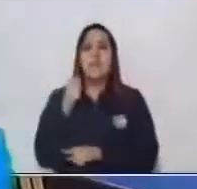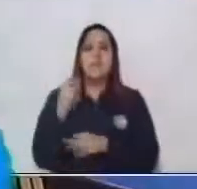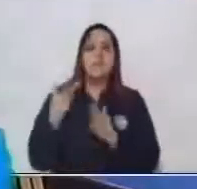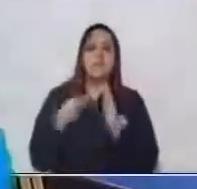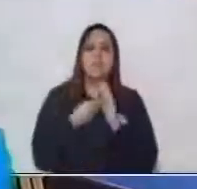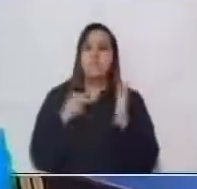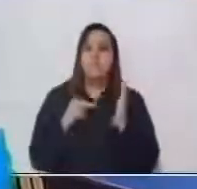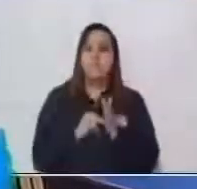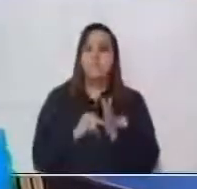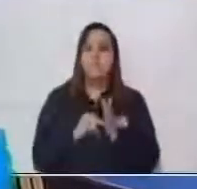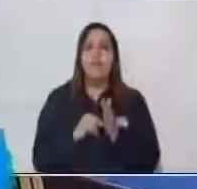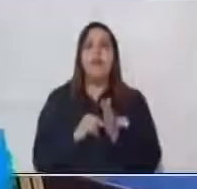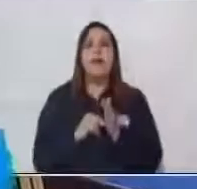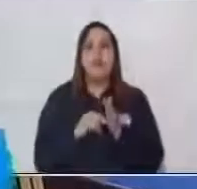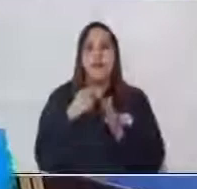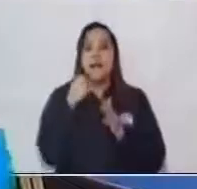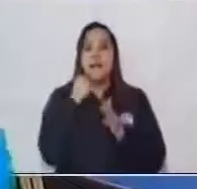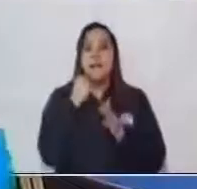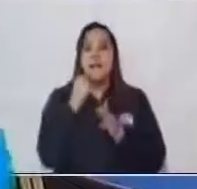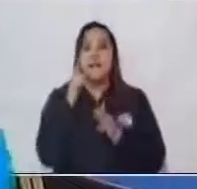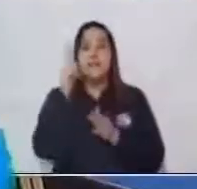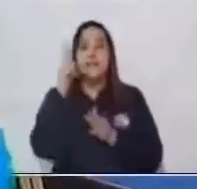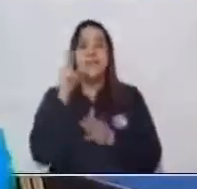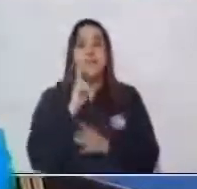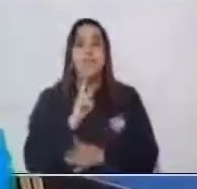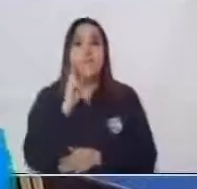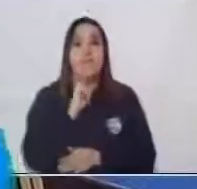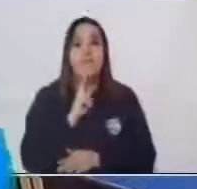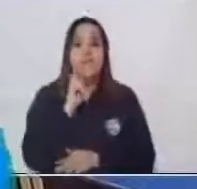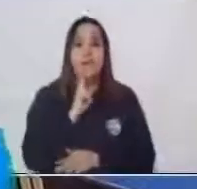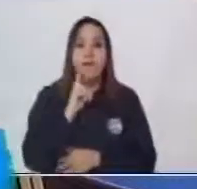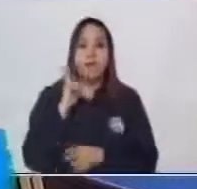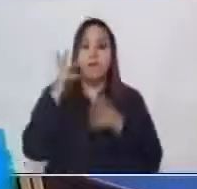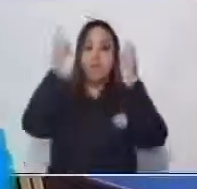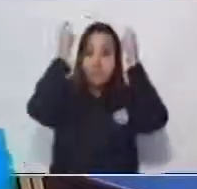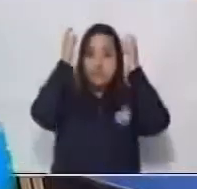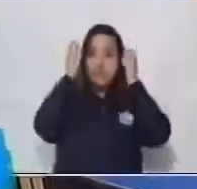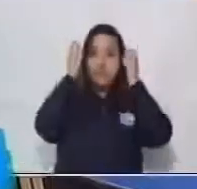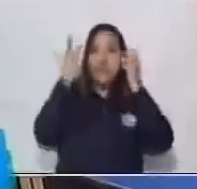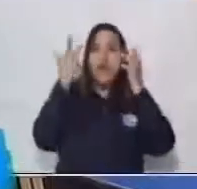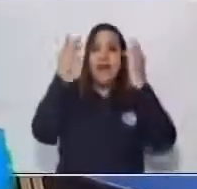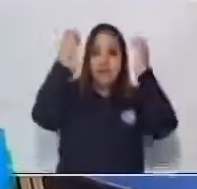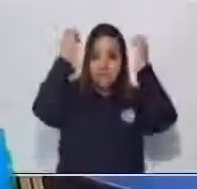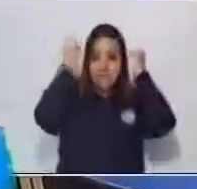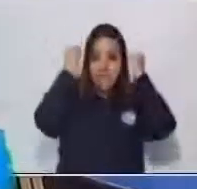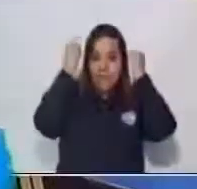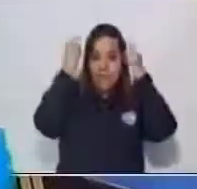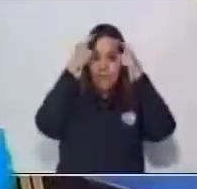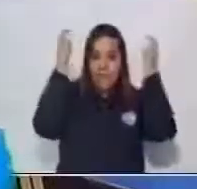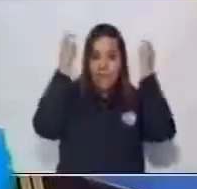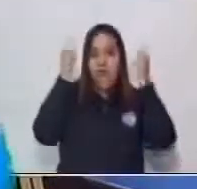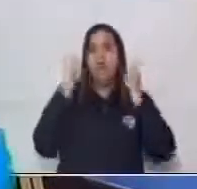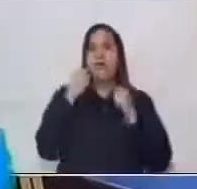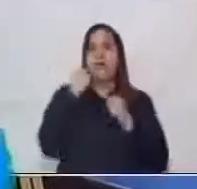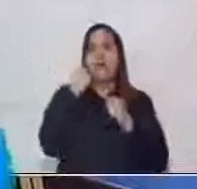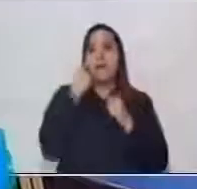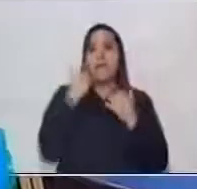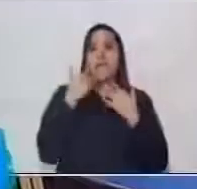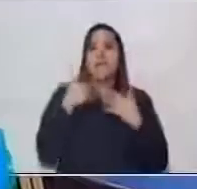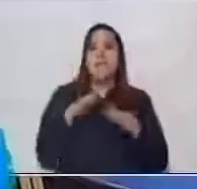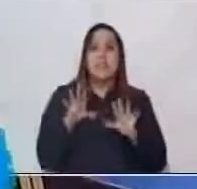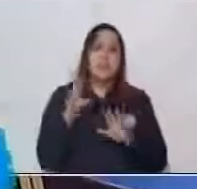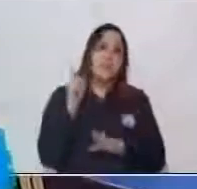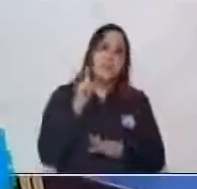casco. Es decir, este verbo nos está indicando qué es lo que llevaba. En estas otras oraciones ya no aparece ese